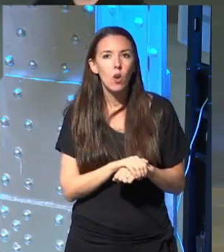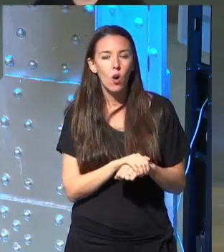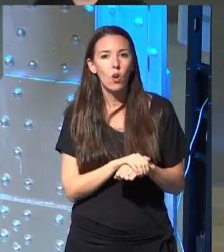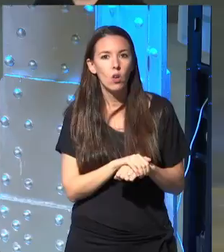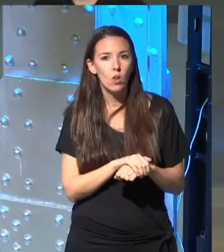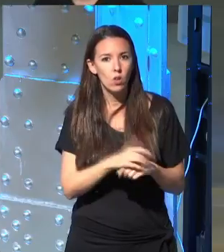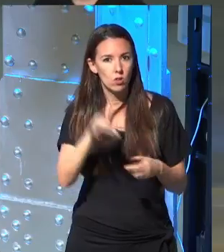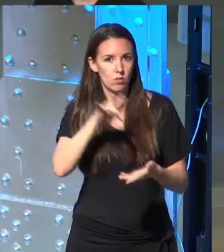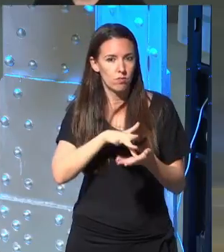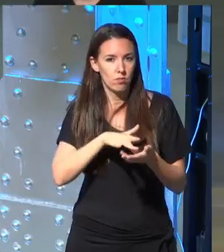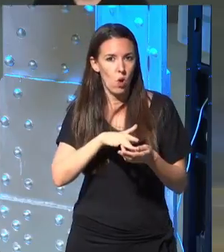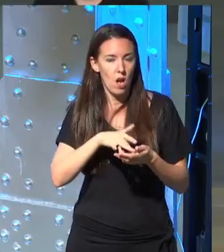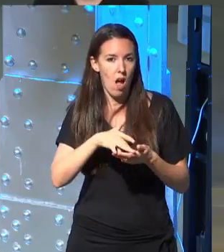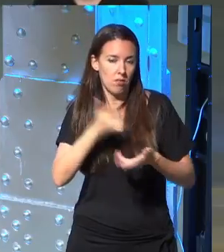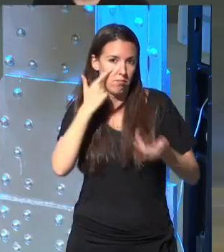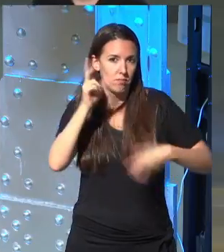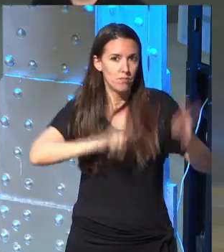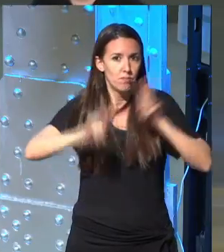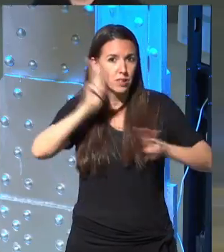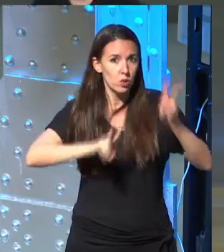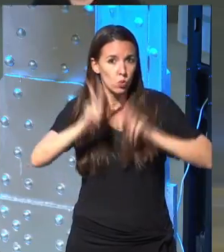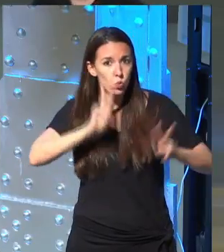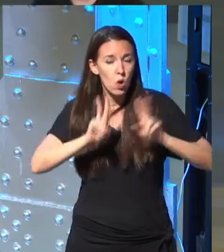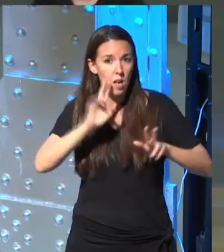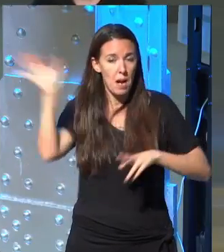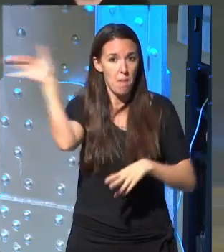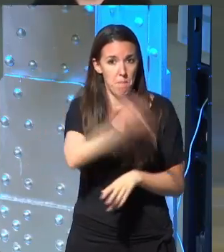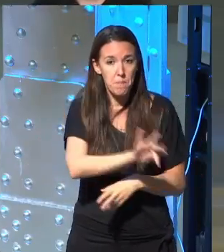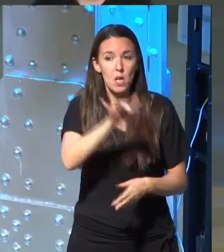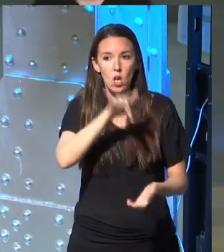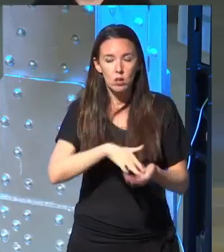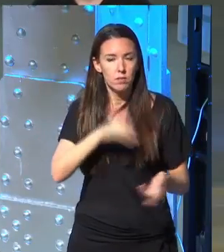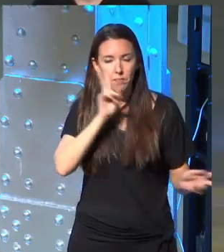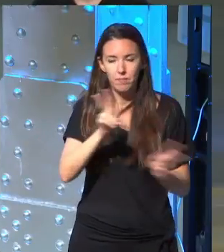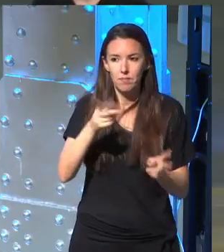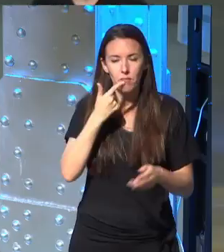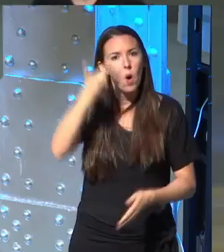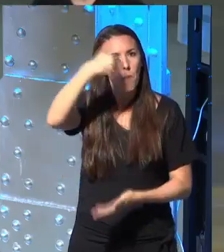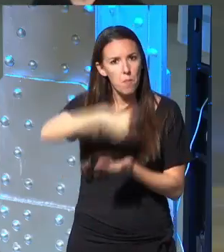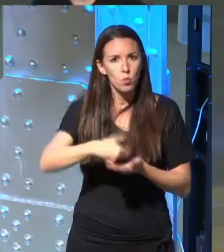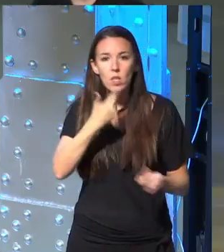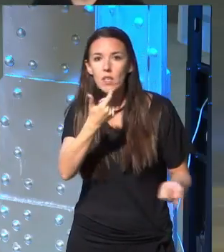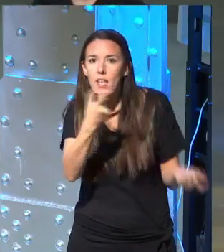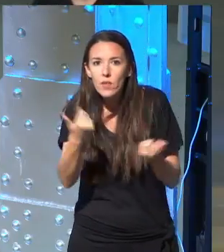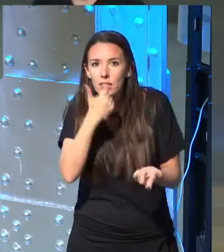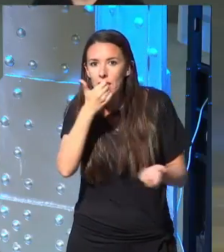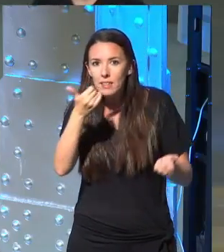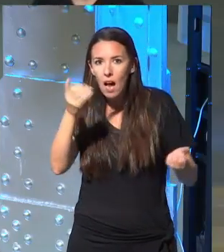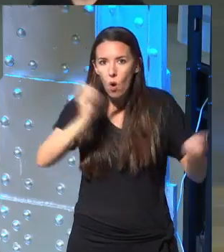que de hecho ya me hizo efectos visuales para la película que dirigí, cuando vio que estaba haciendo esto me lo propuso, me dijo, ¿necesitas algún efecto